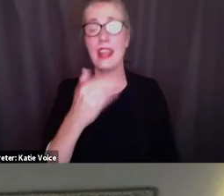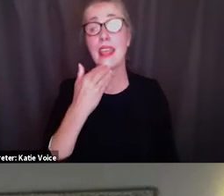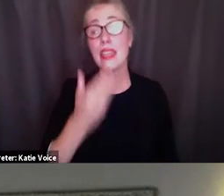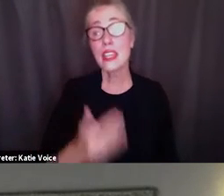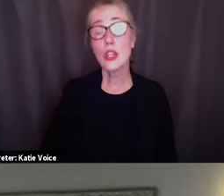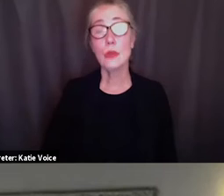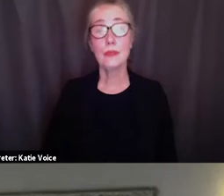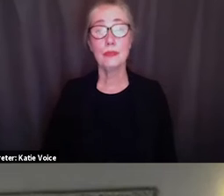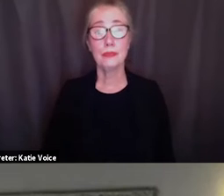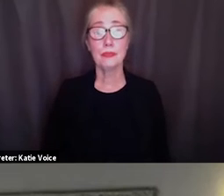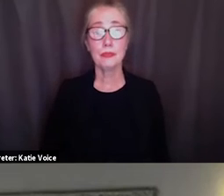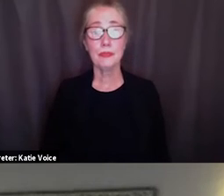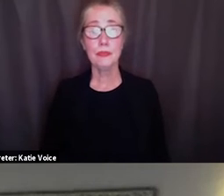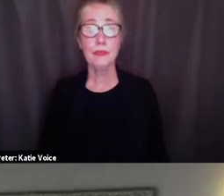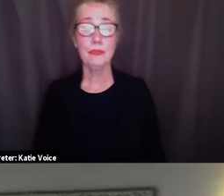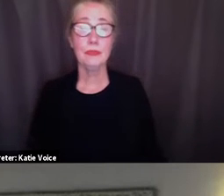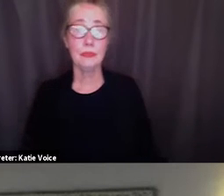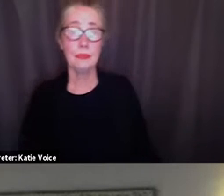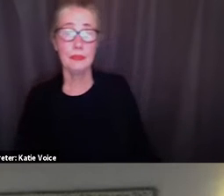Gracias.